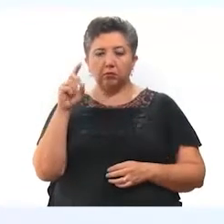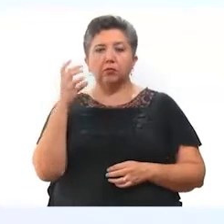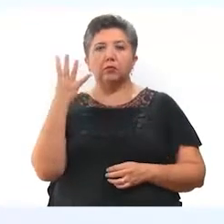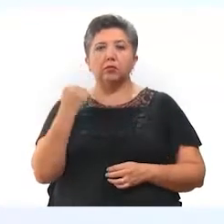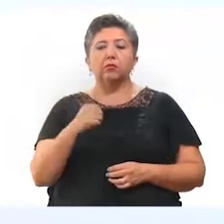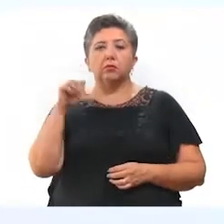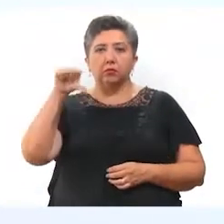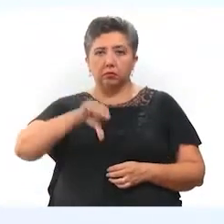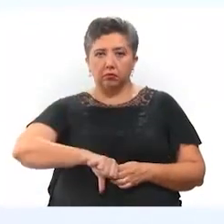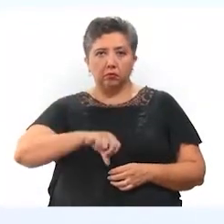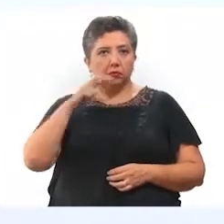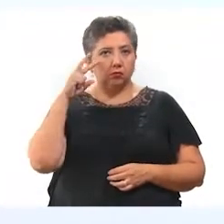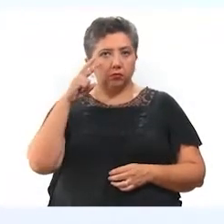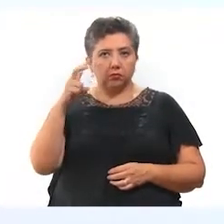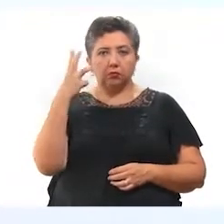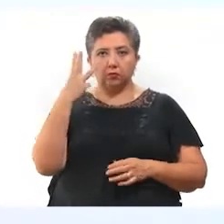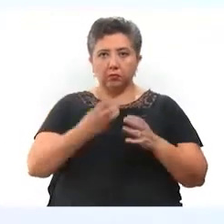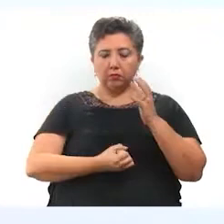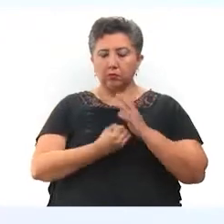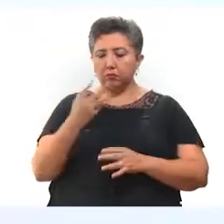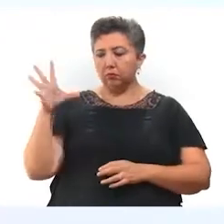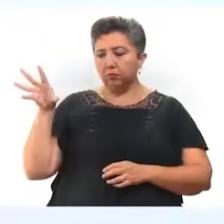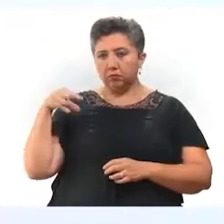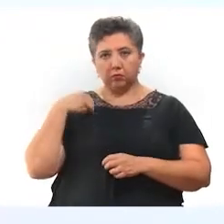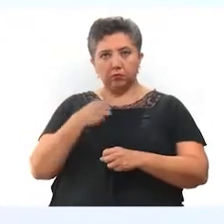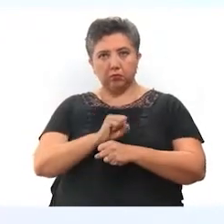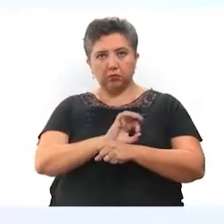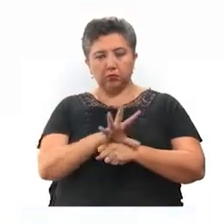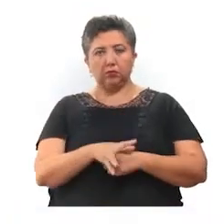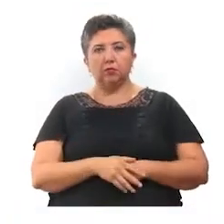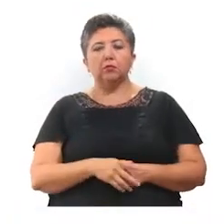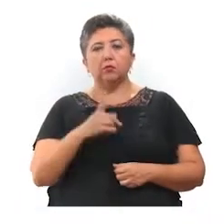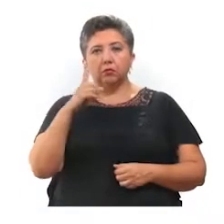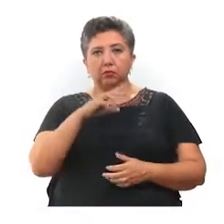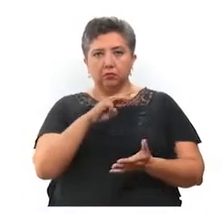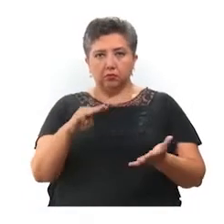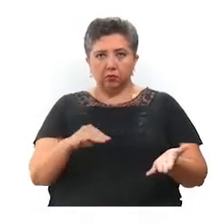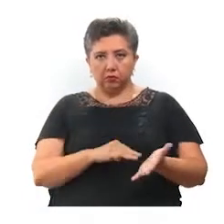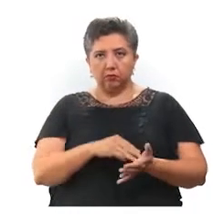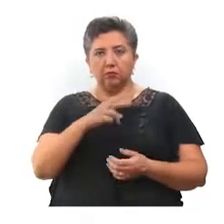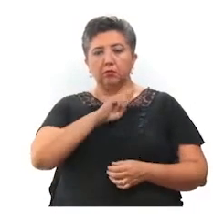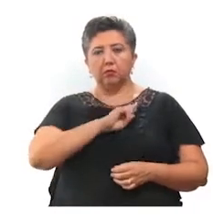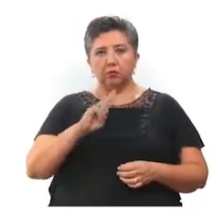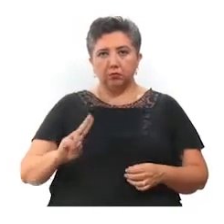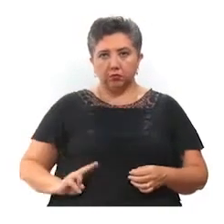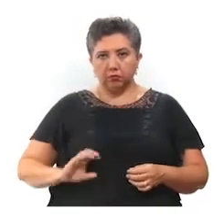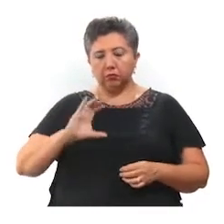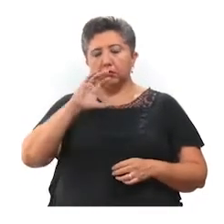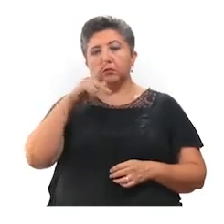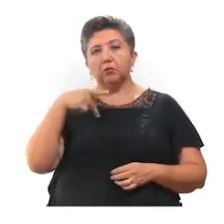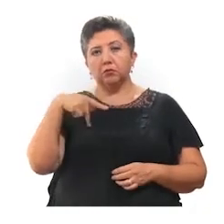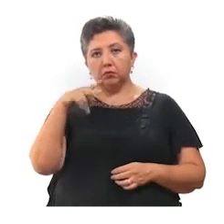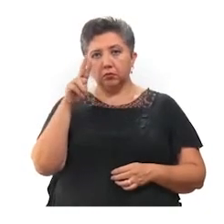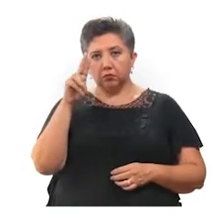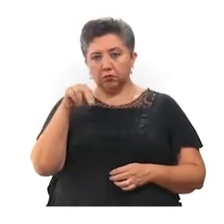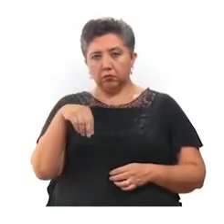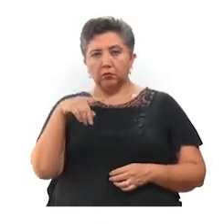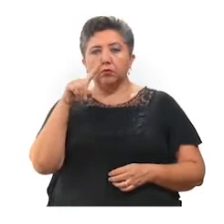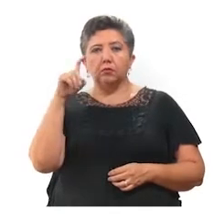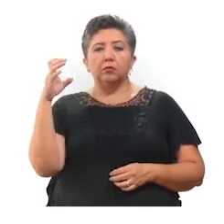109.539. Hoy se detectaron 3 nuevos contagios de coronavirus, uno en Mérida, Humán y Chancón. De